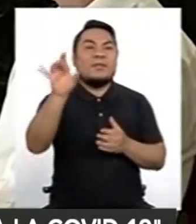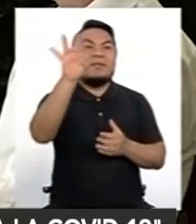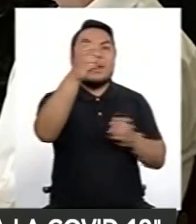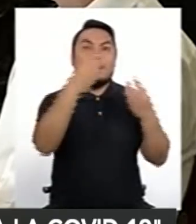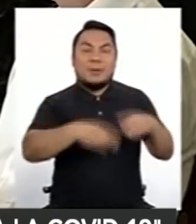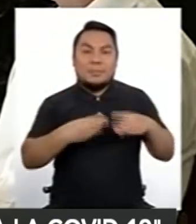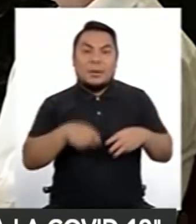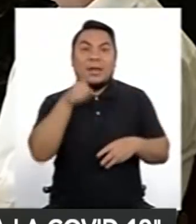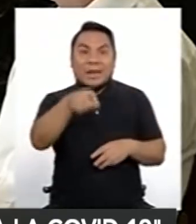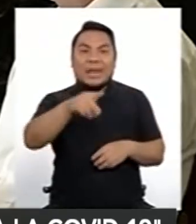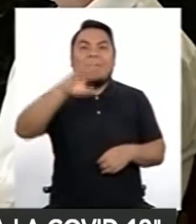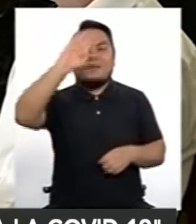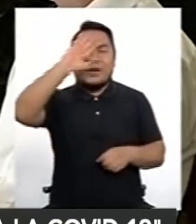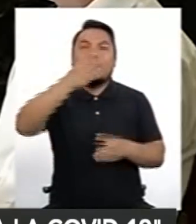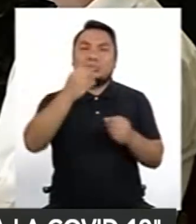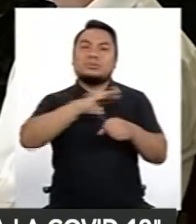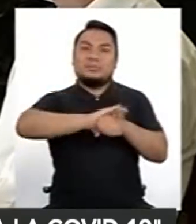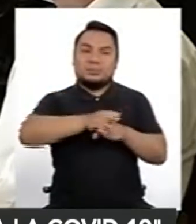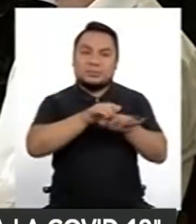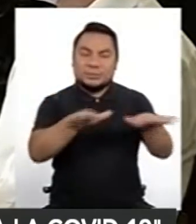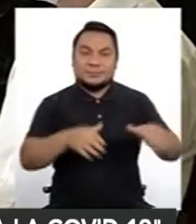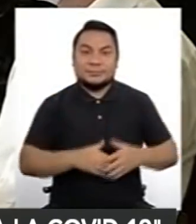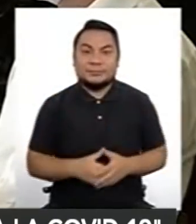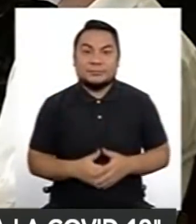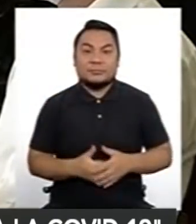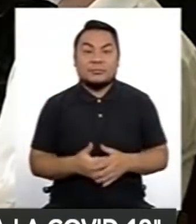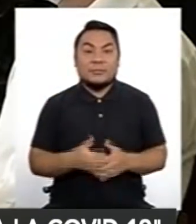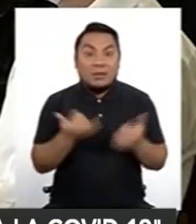mercados cómo está el virus. Entonces,